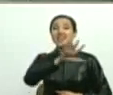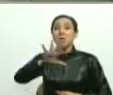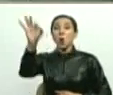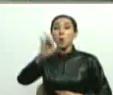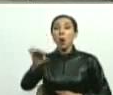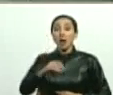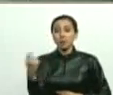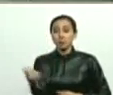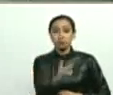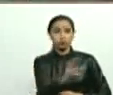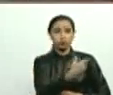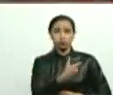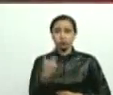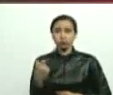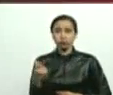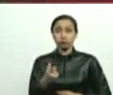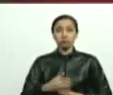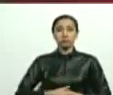35%.